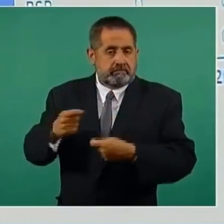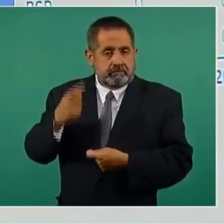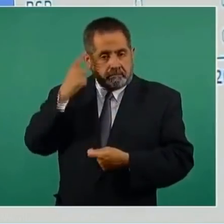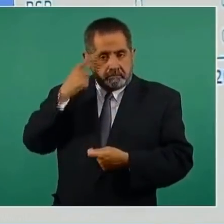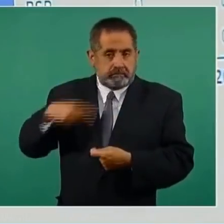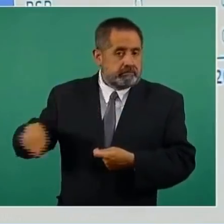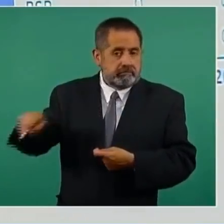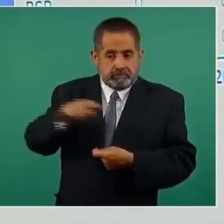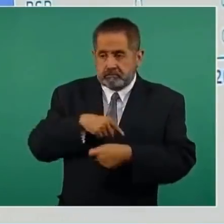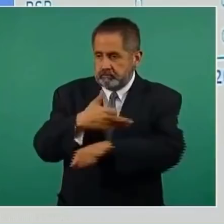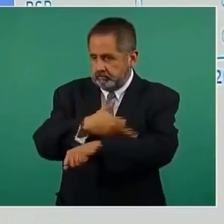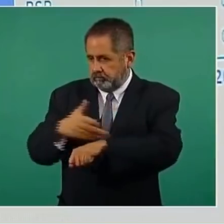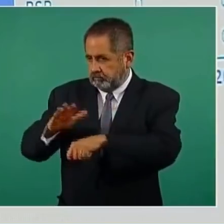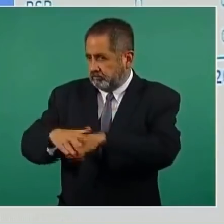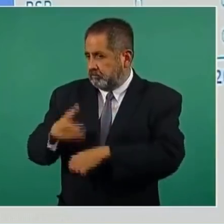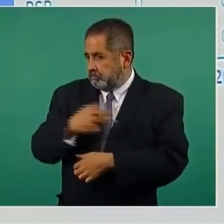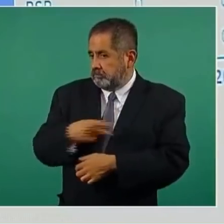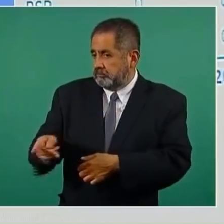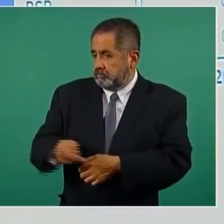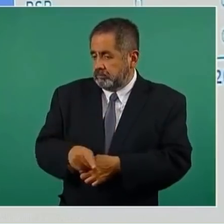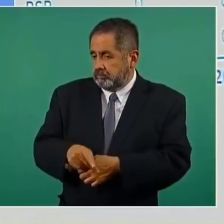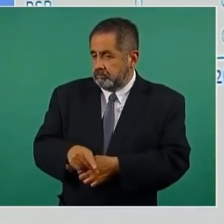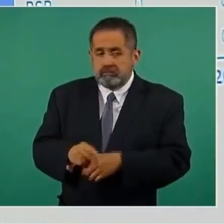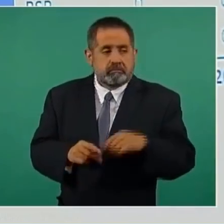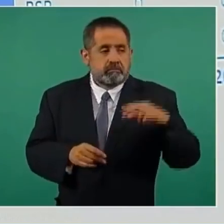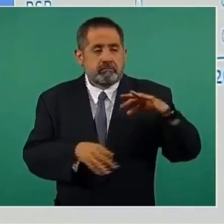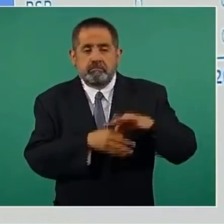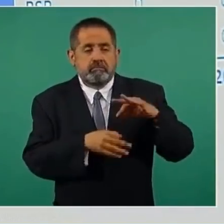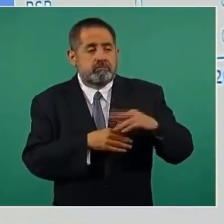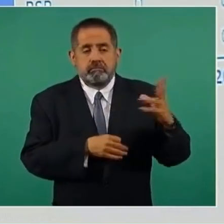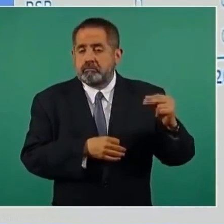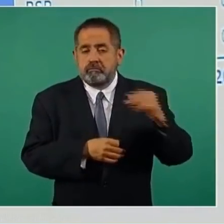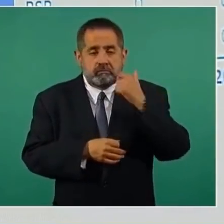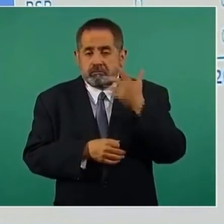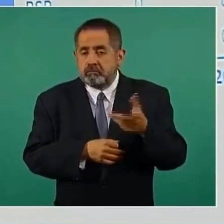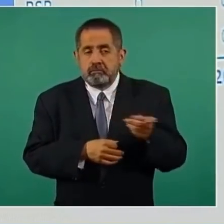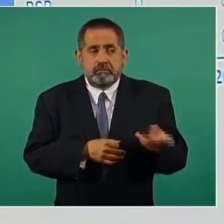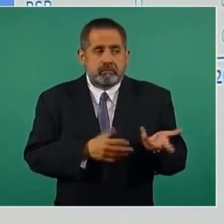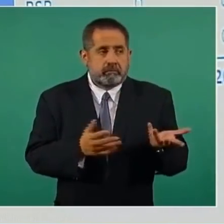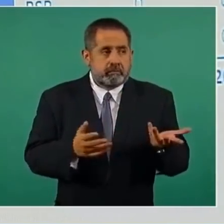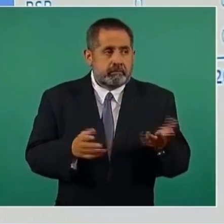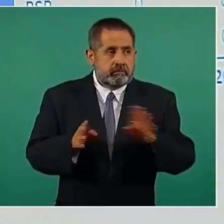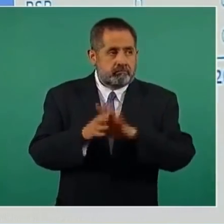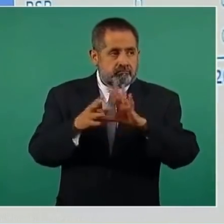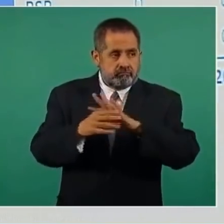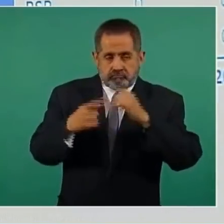para estudiantes de familias pobres, votaron en contra